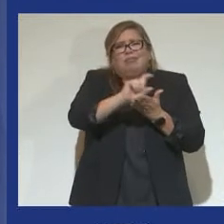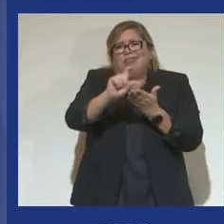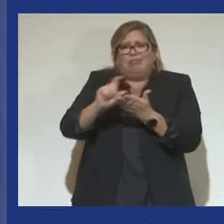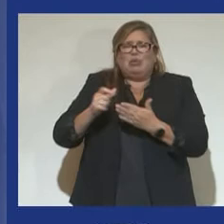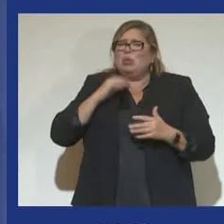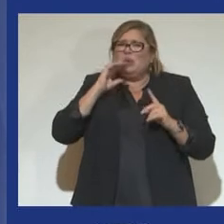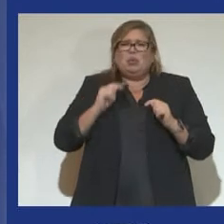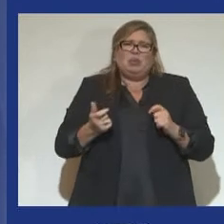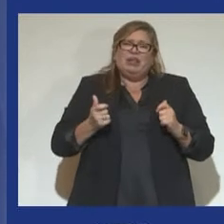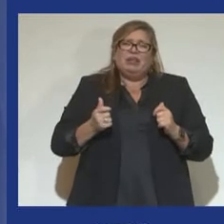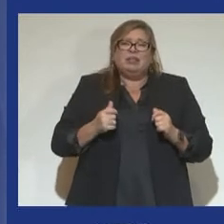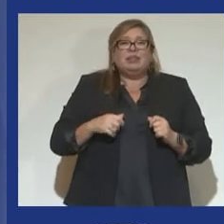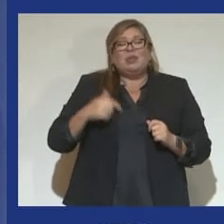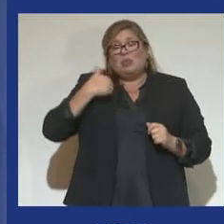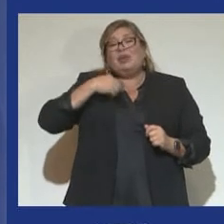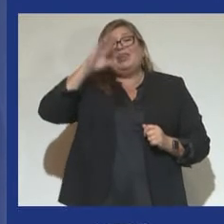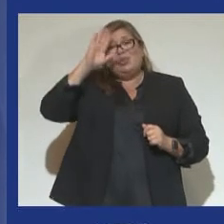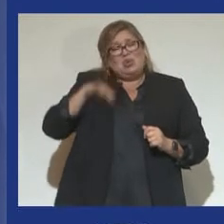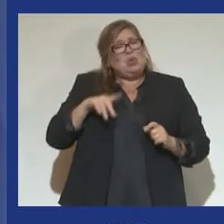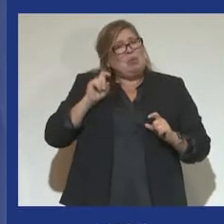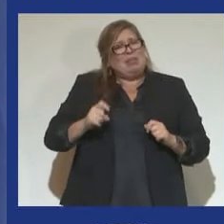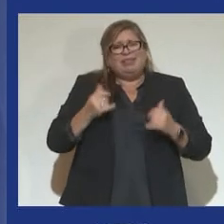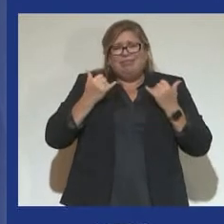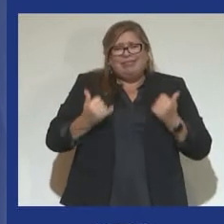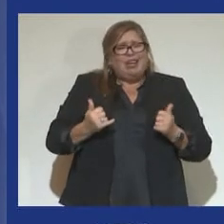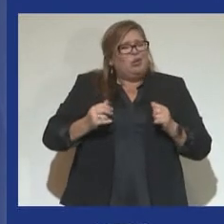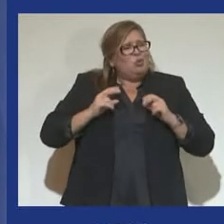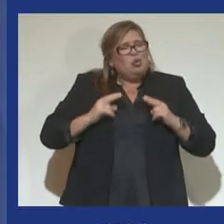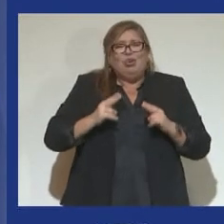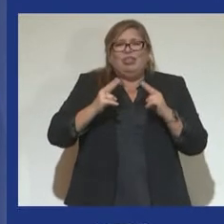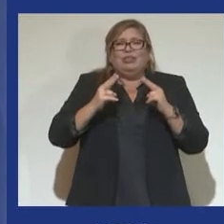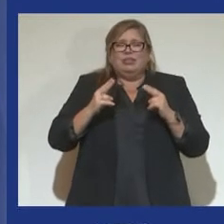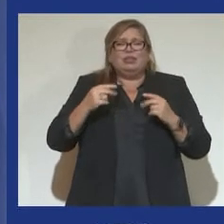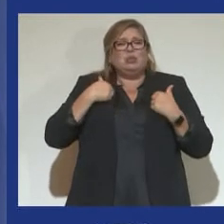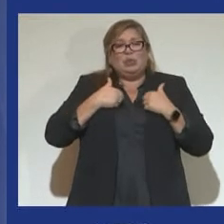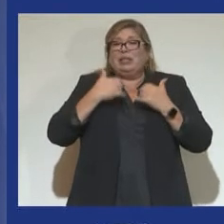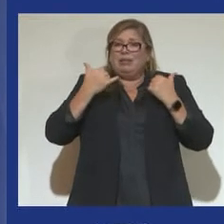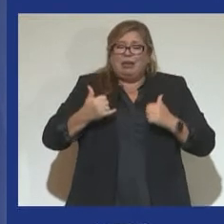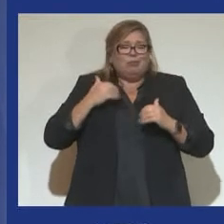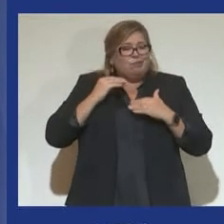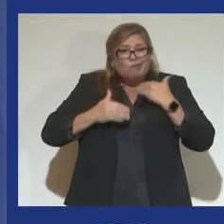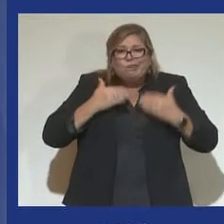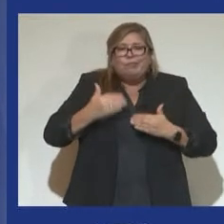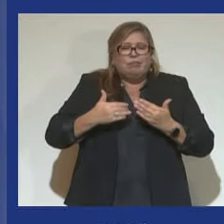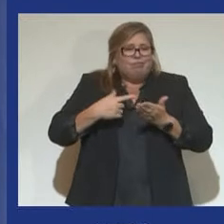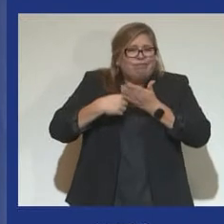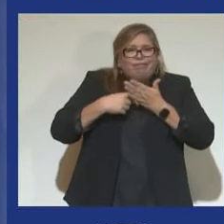estarán siendo pagados hay urgencia a través del espectro y estamos comprometidos